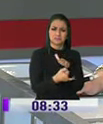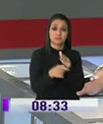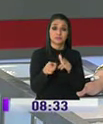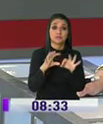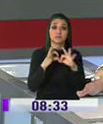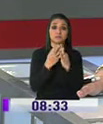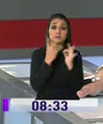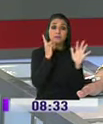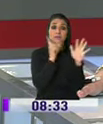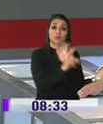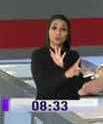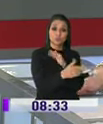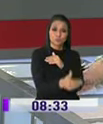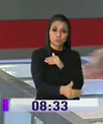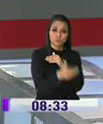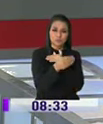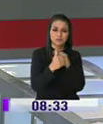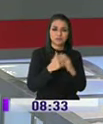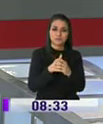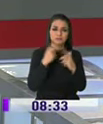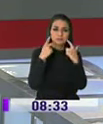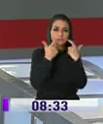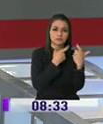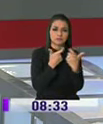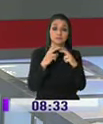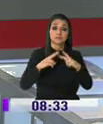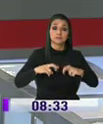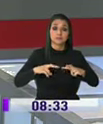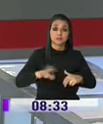del más pequeño. La fiscalía está investigando este caso.